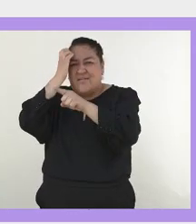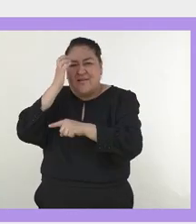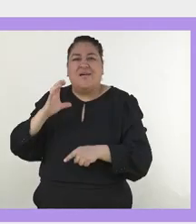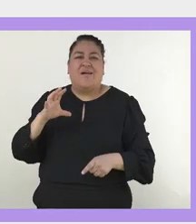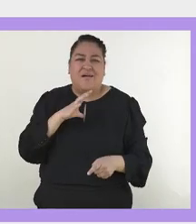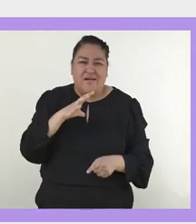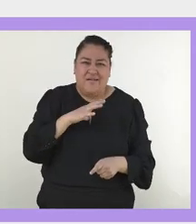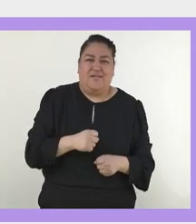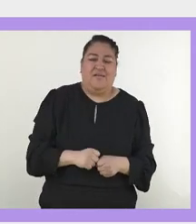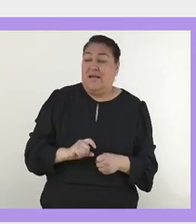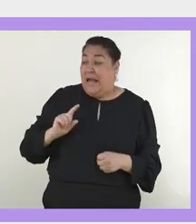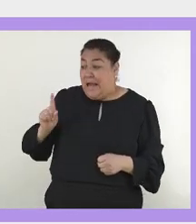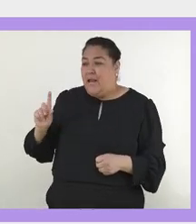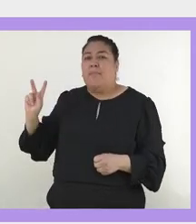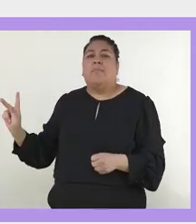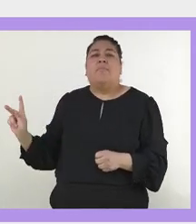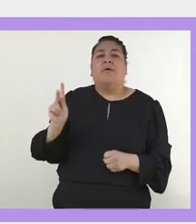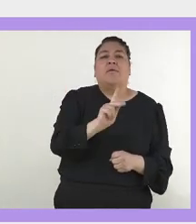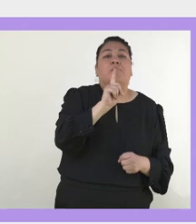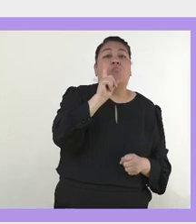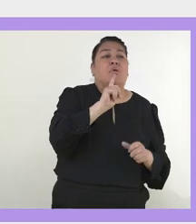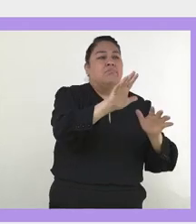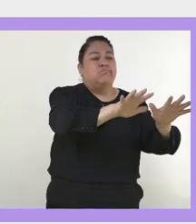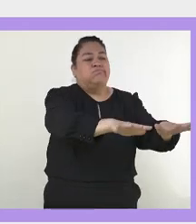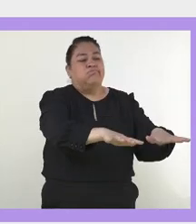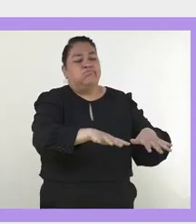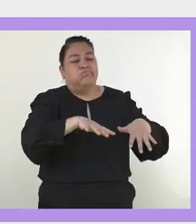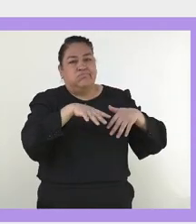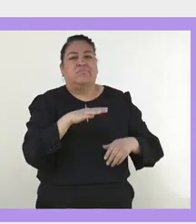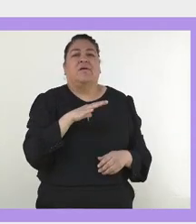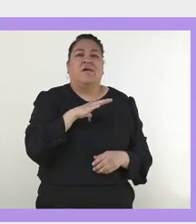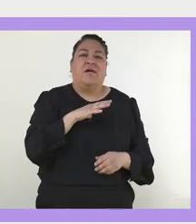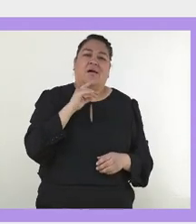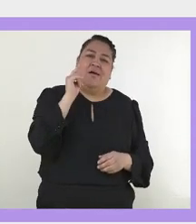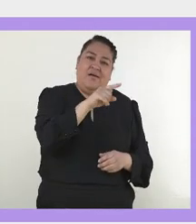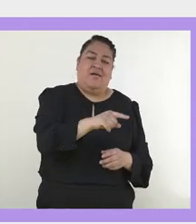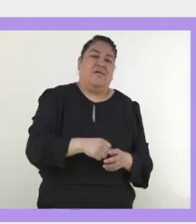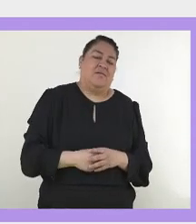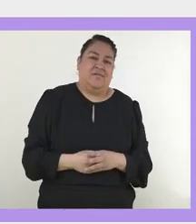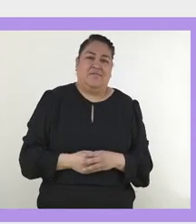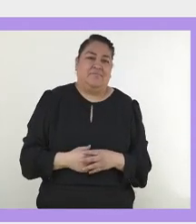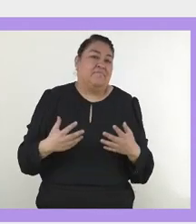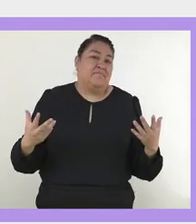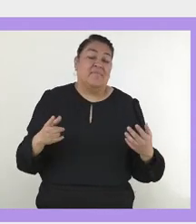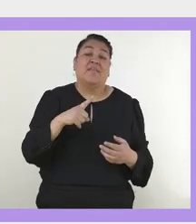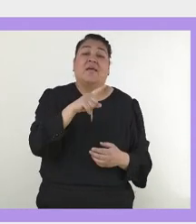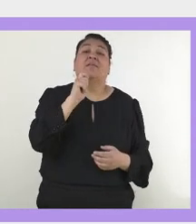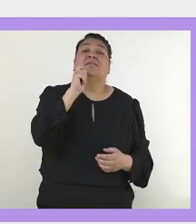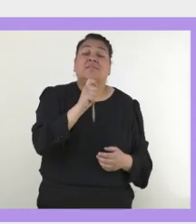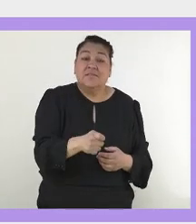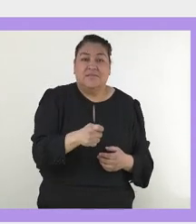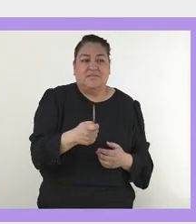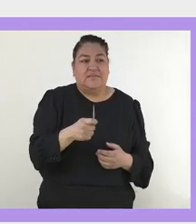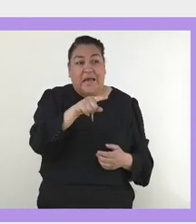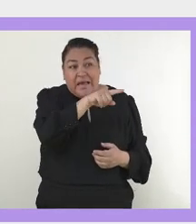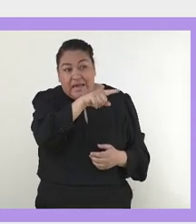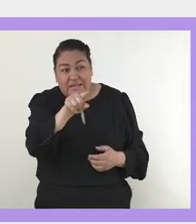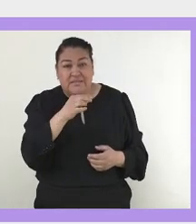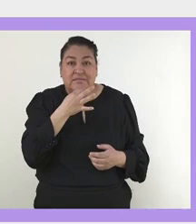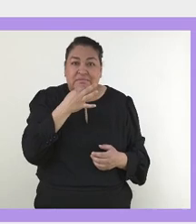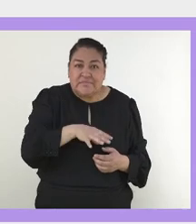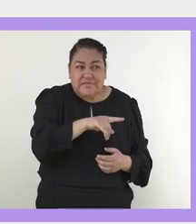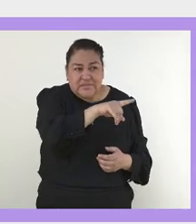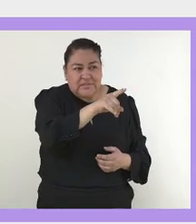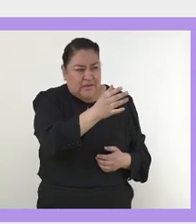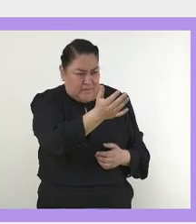existen muchísimas más nuestra labor como la federación Sara te puede decir es acercar a esas niñas a